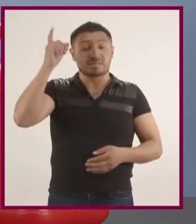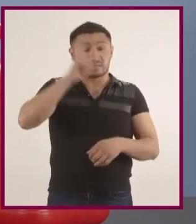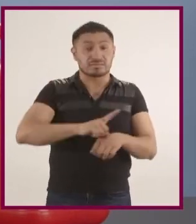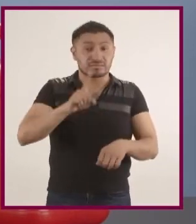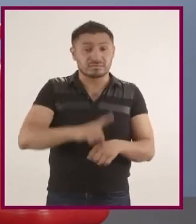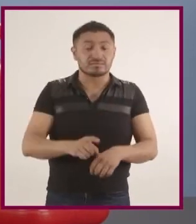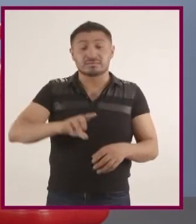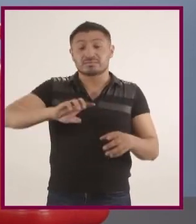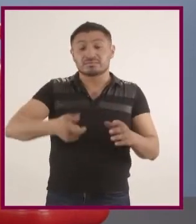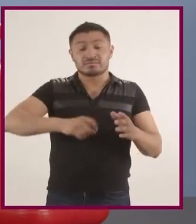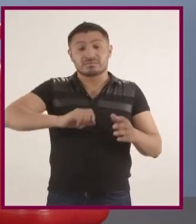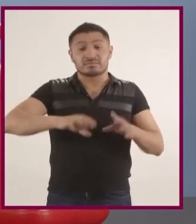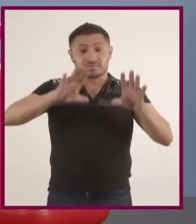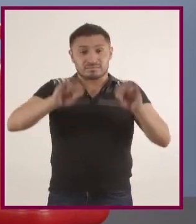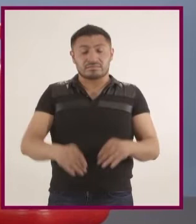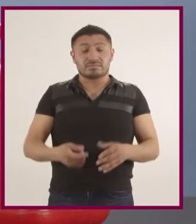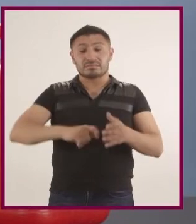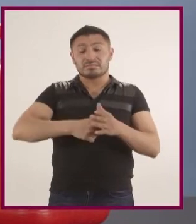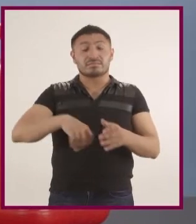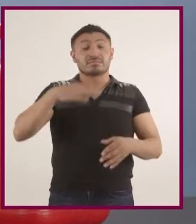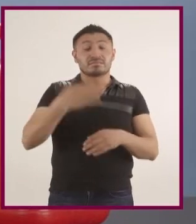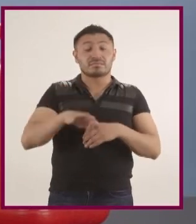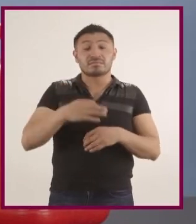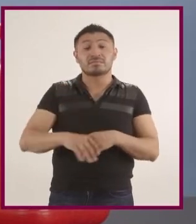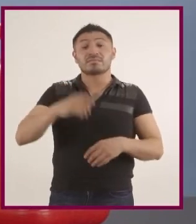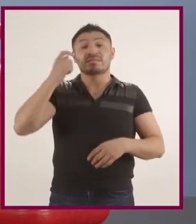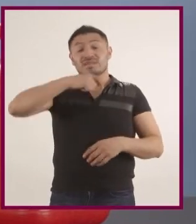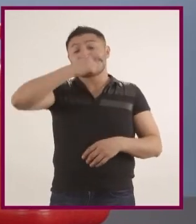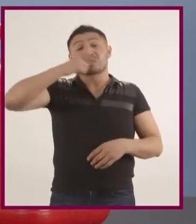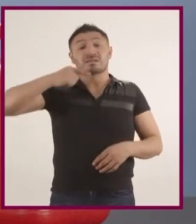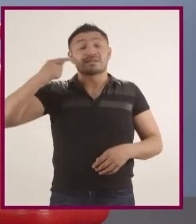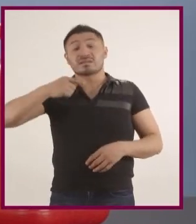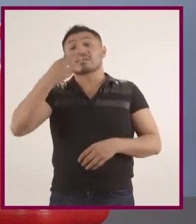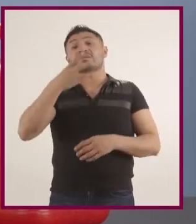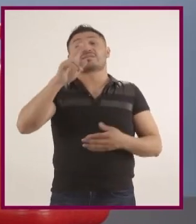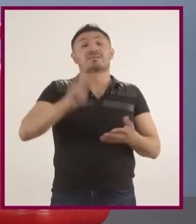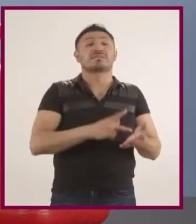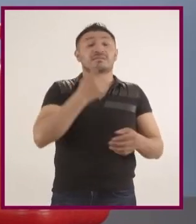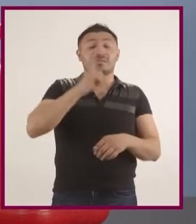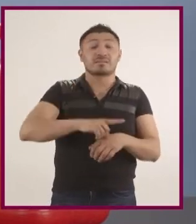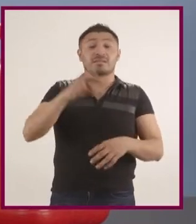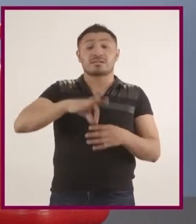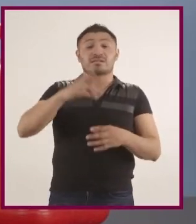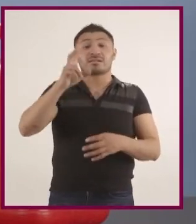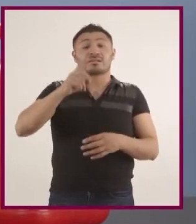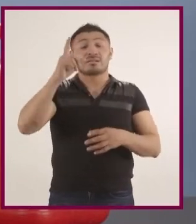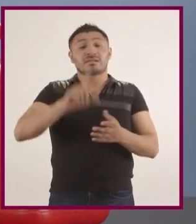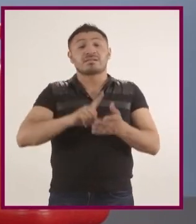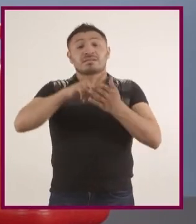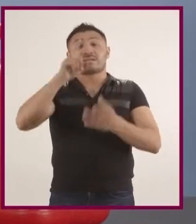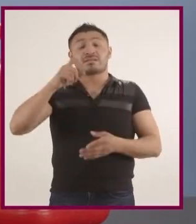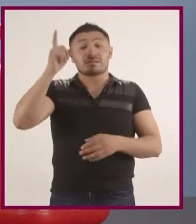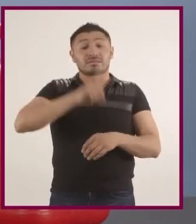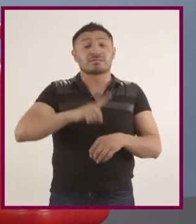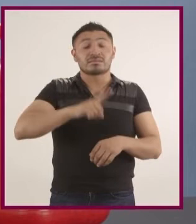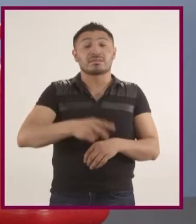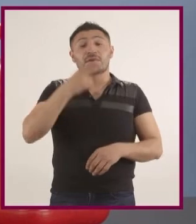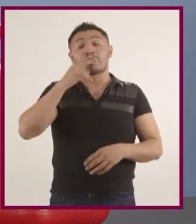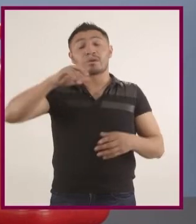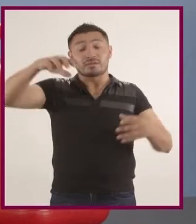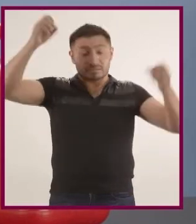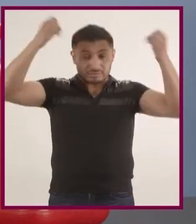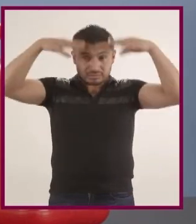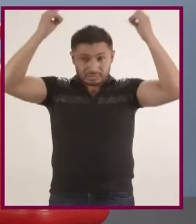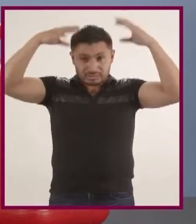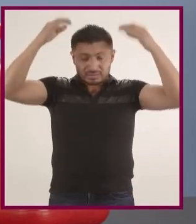cerrar la llave Mientras nos lavamos los dientes tres veces al día ahorra hasta 30 litros de agua diarios usar regaderas con